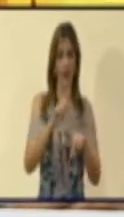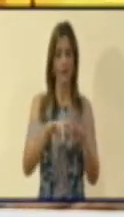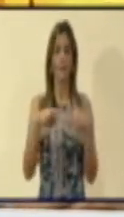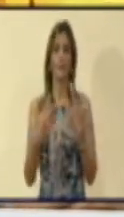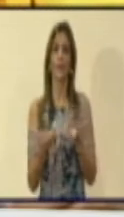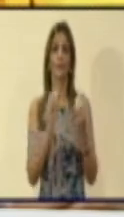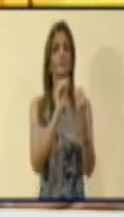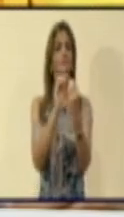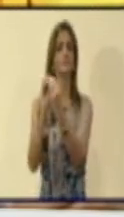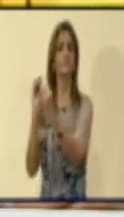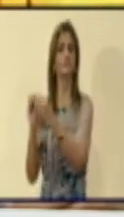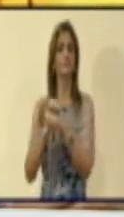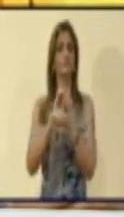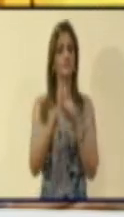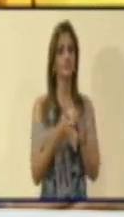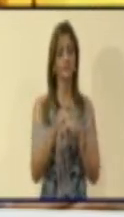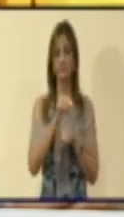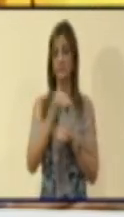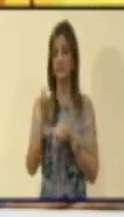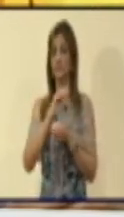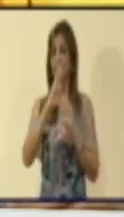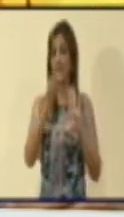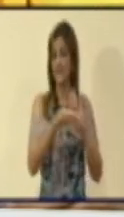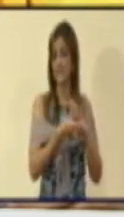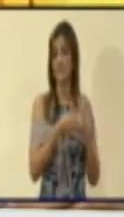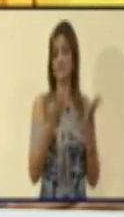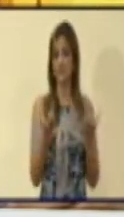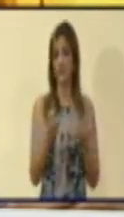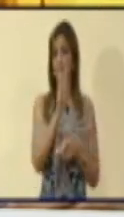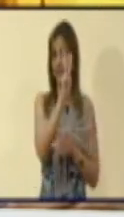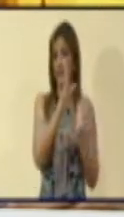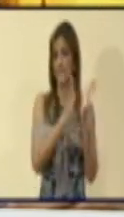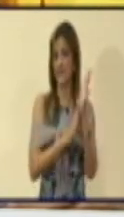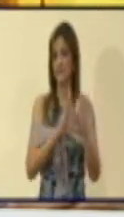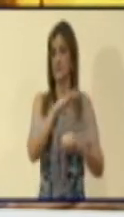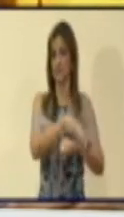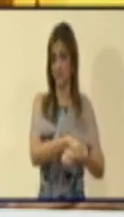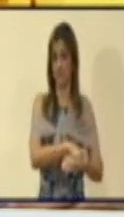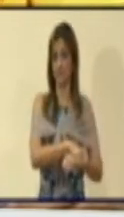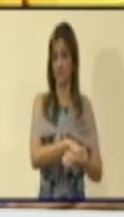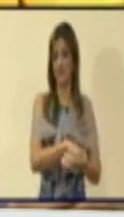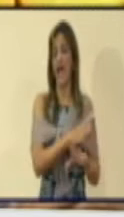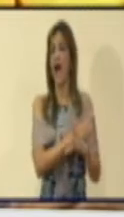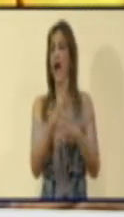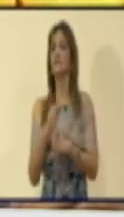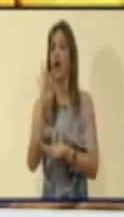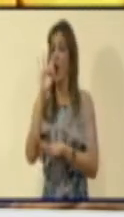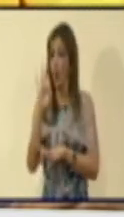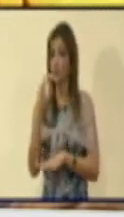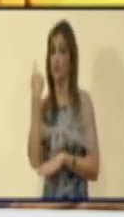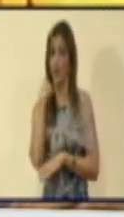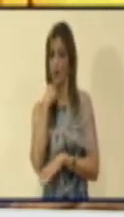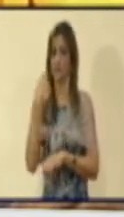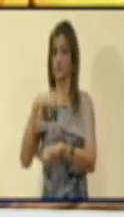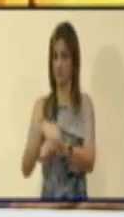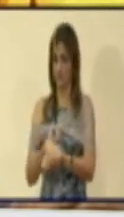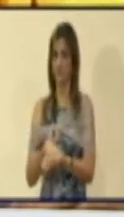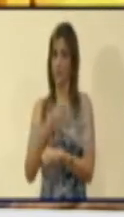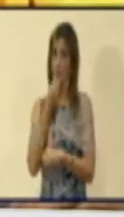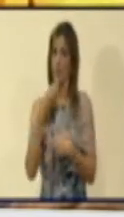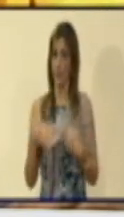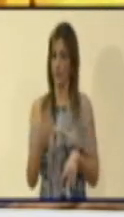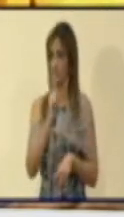propagación de epidemia, donde las sanciones que se pueden imponer van desde los 3 meses de privación de libertad hasta los 8 años en los casos más agravados.